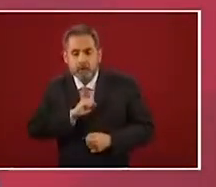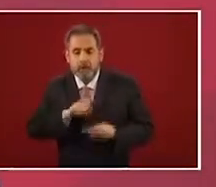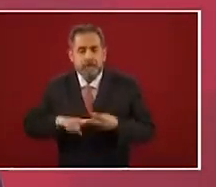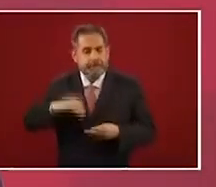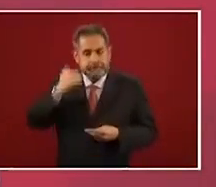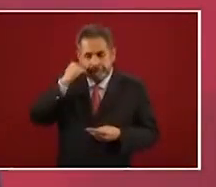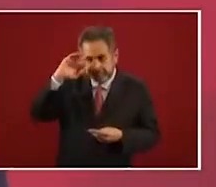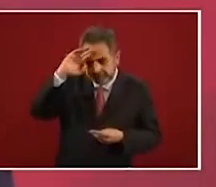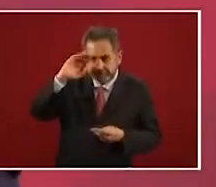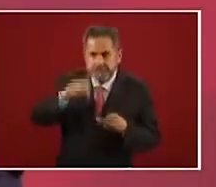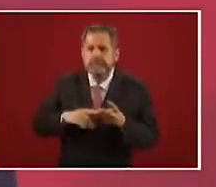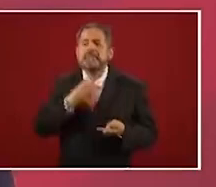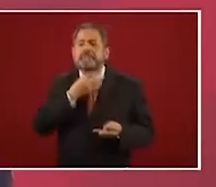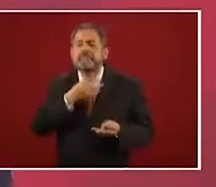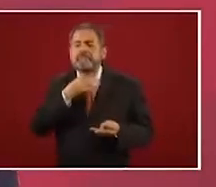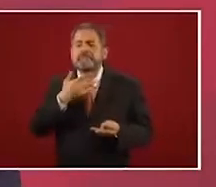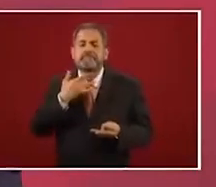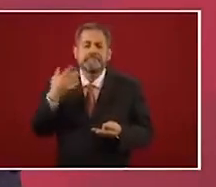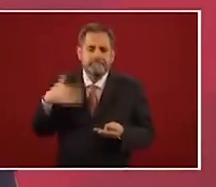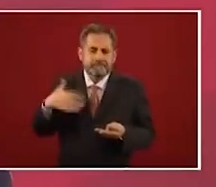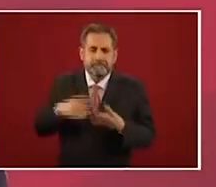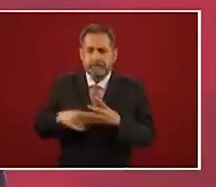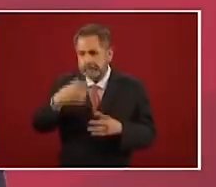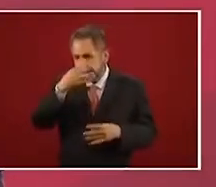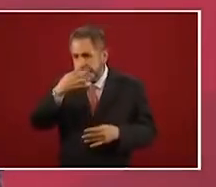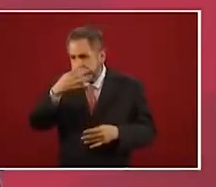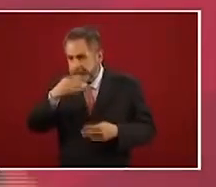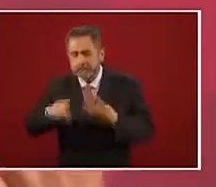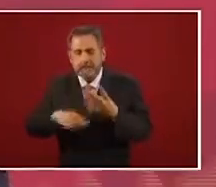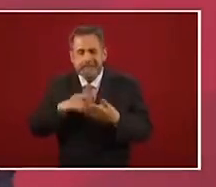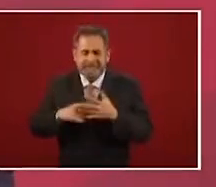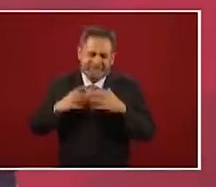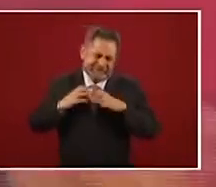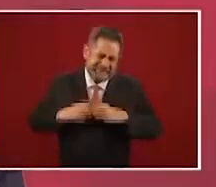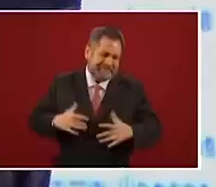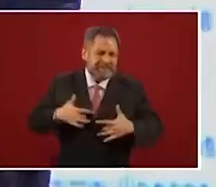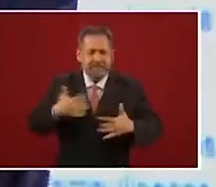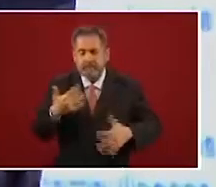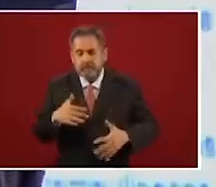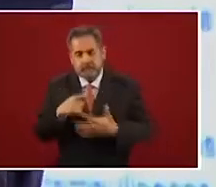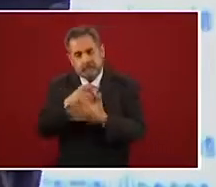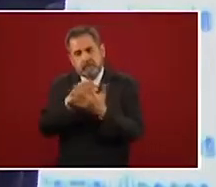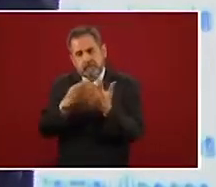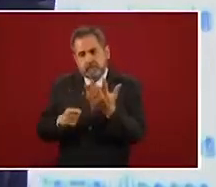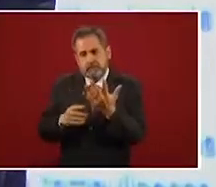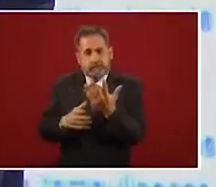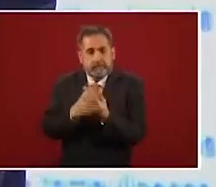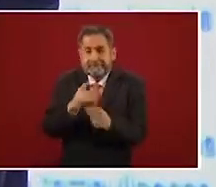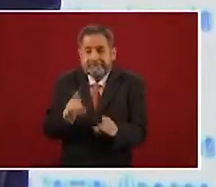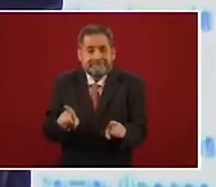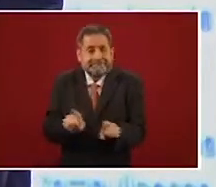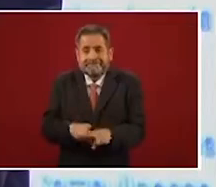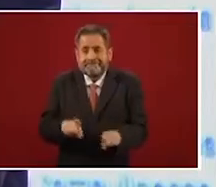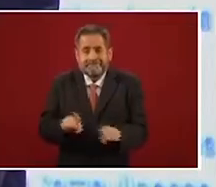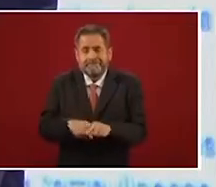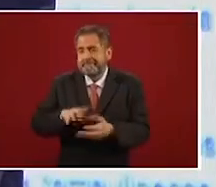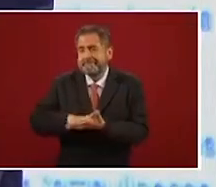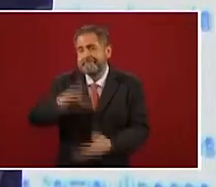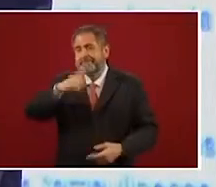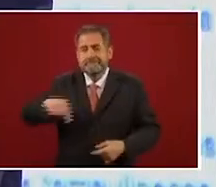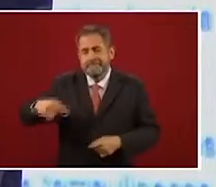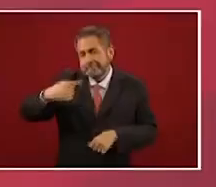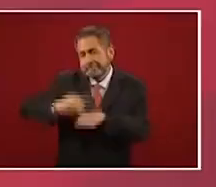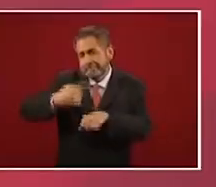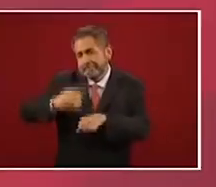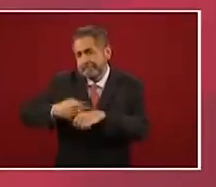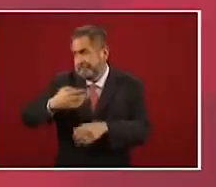fiebre, dolor de garganta, congestión nasal, malestar general. Como pueden ver, son los síntomas que tienen la mayoría de las infecciones